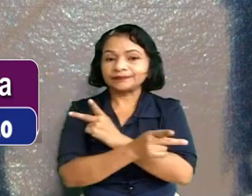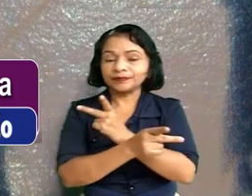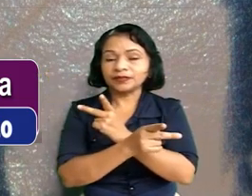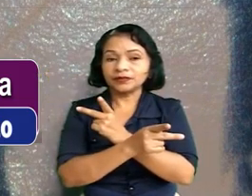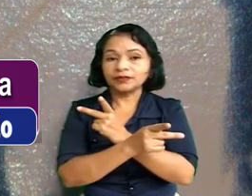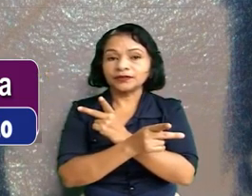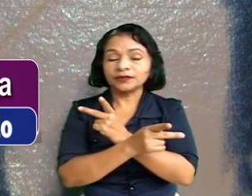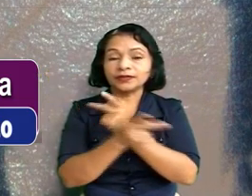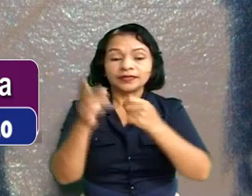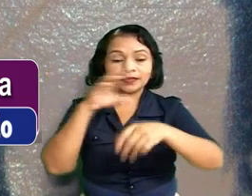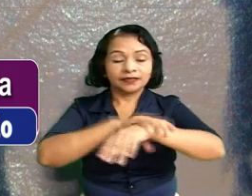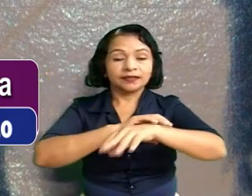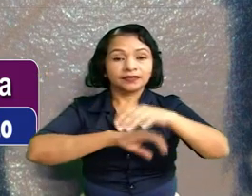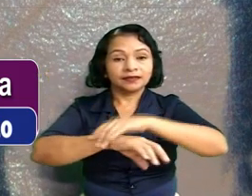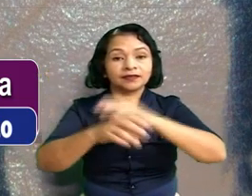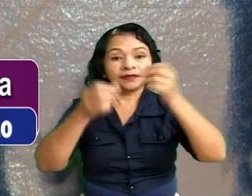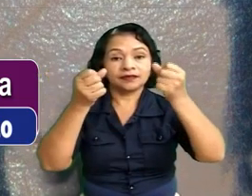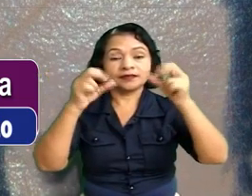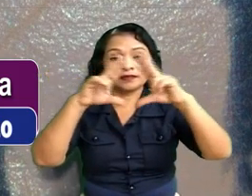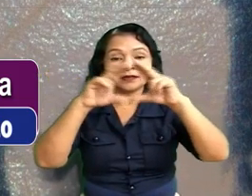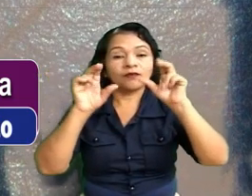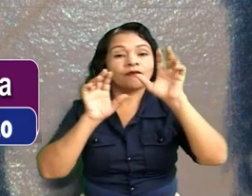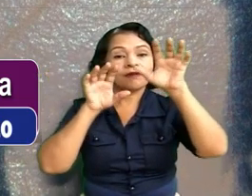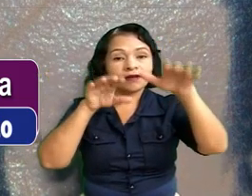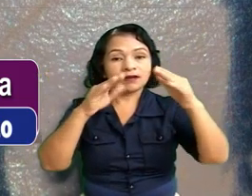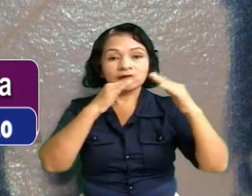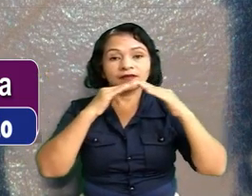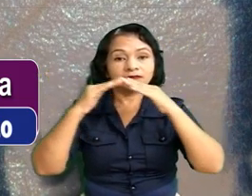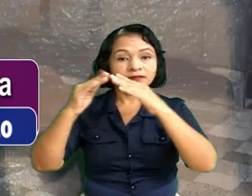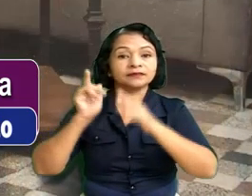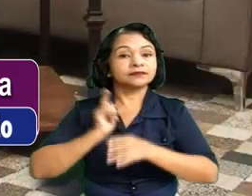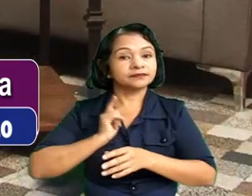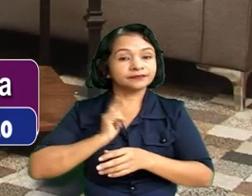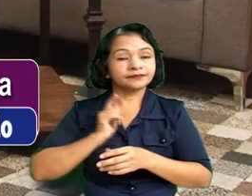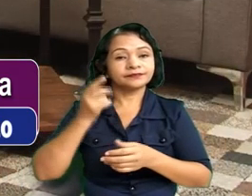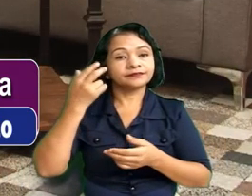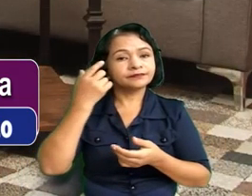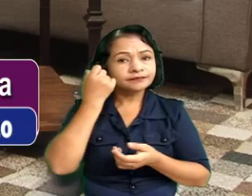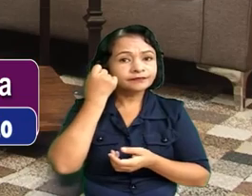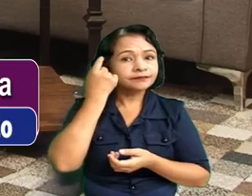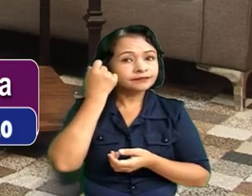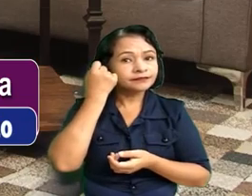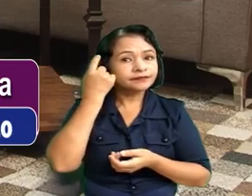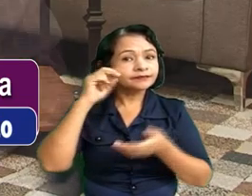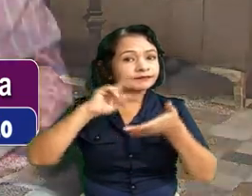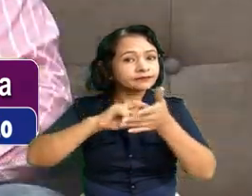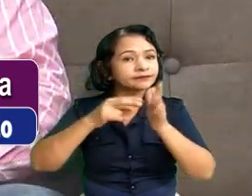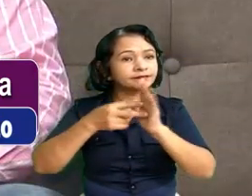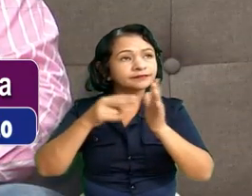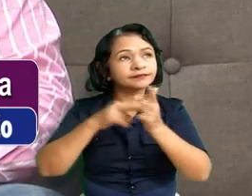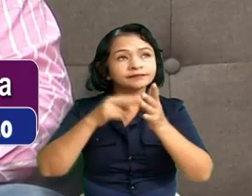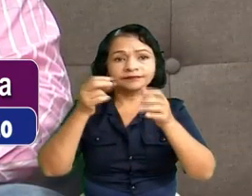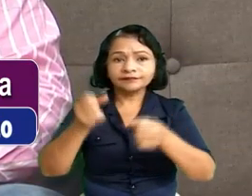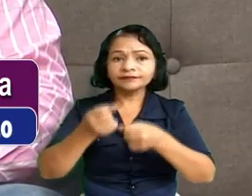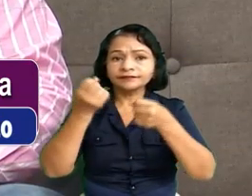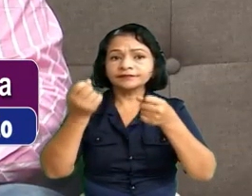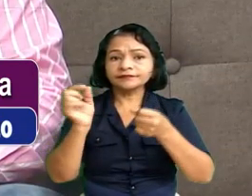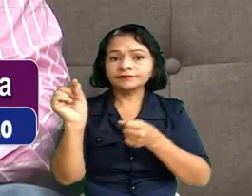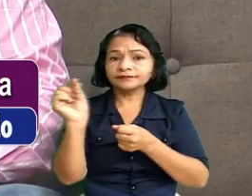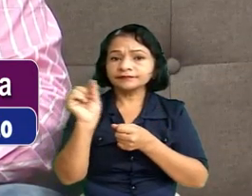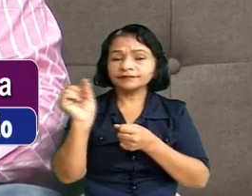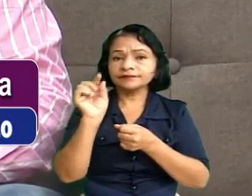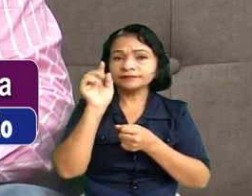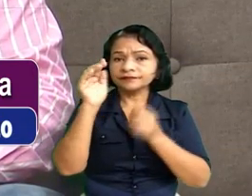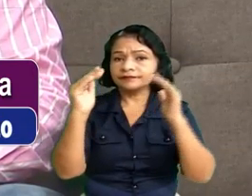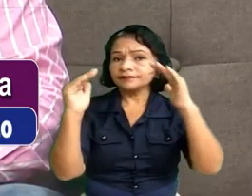Nicaragua. Exacto. Entender un poquito lo que significa también ese proceso de rescate. Si bien es cierto, ahora mismo estaba en pantalla